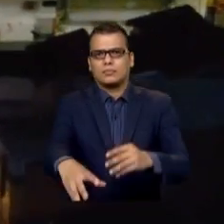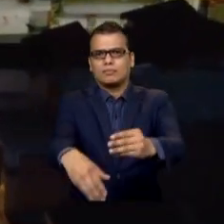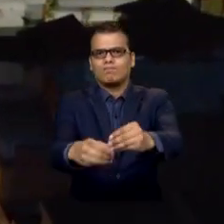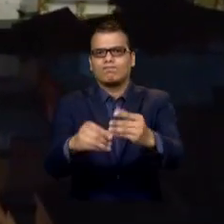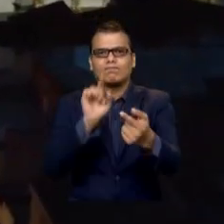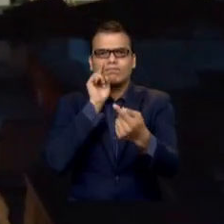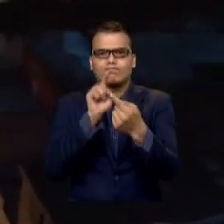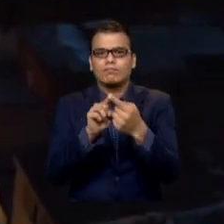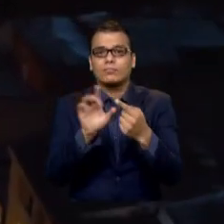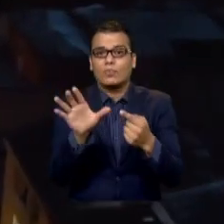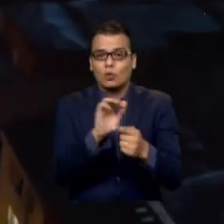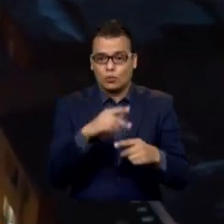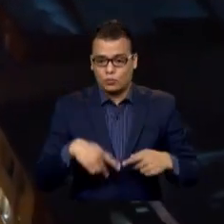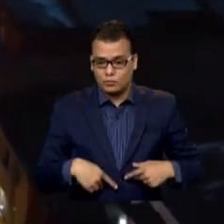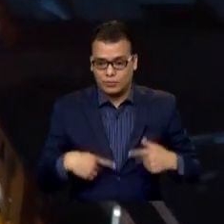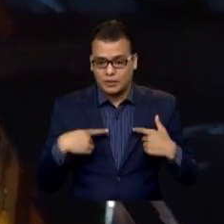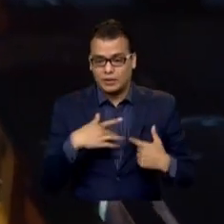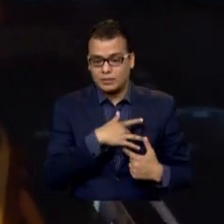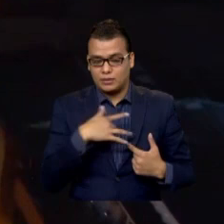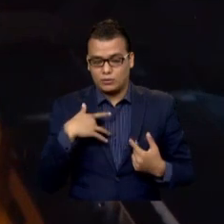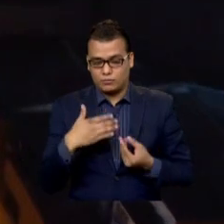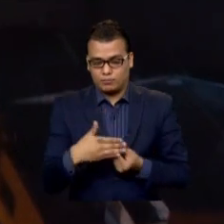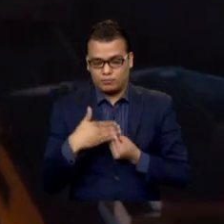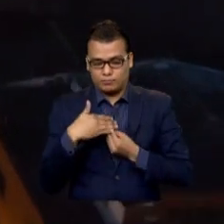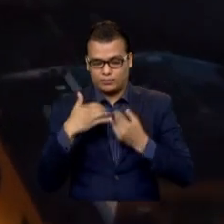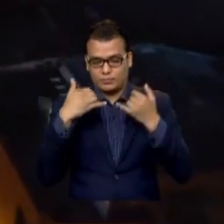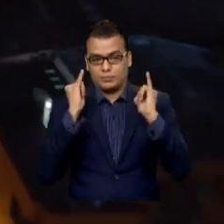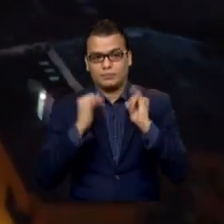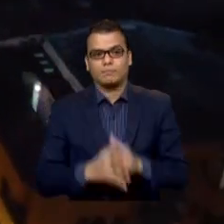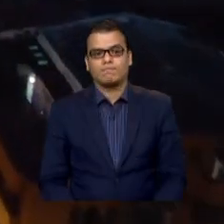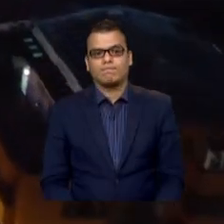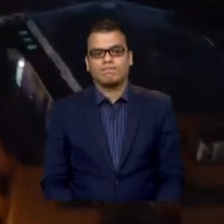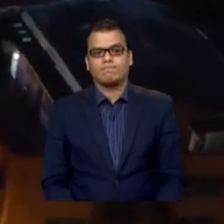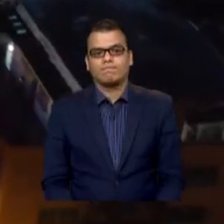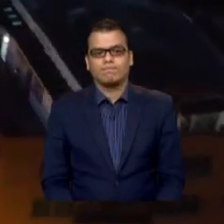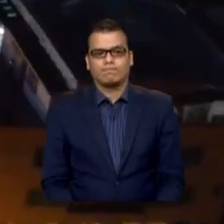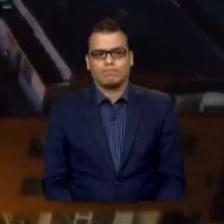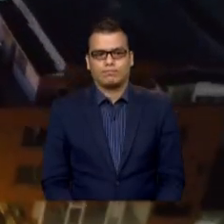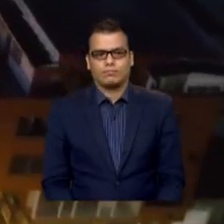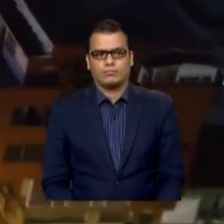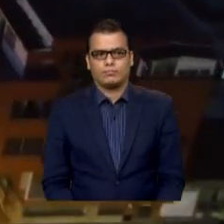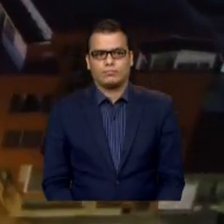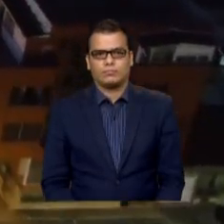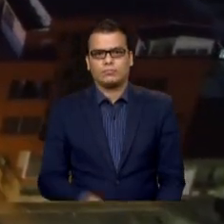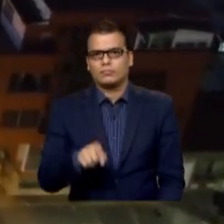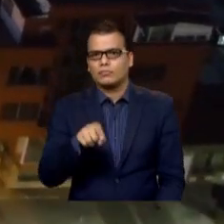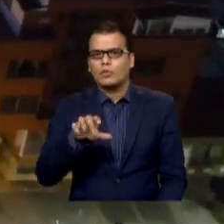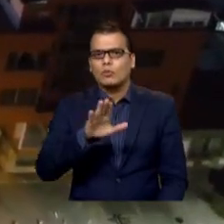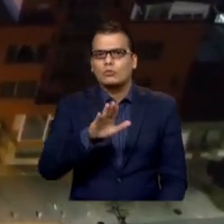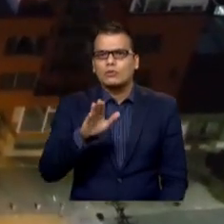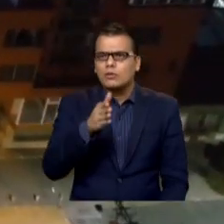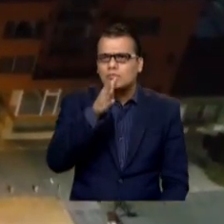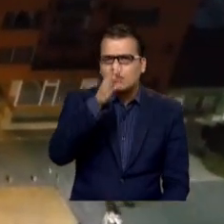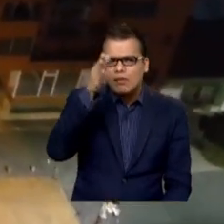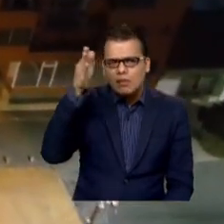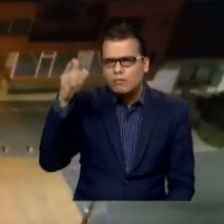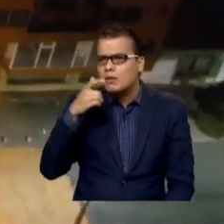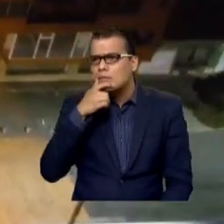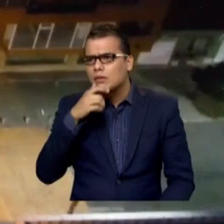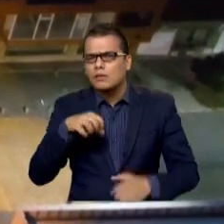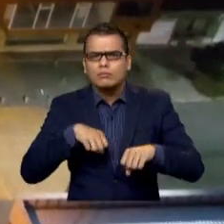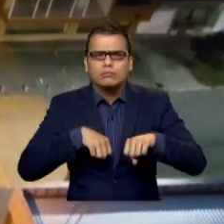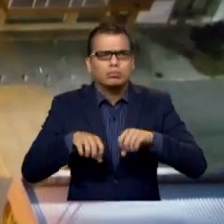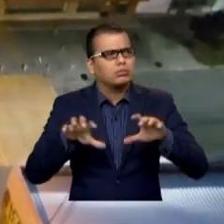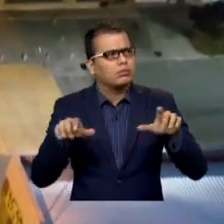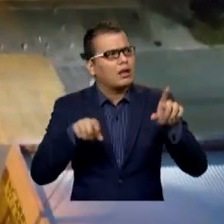vida, proteger la salud y la integridad de todos los caleños. Secretario, también hay algo muy importante, y son estos operativos que se están realizando, porque hay gente